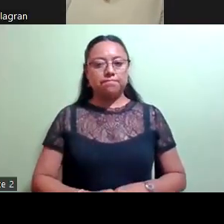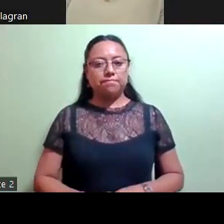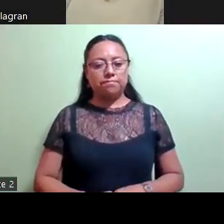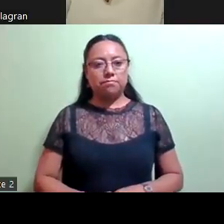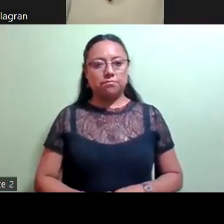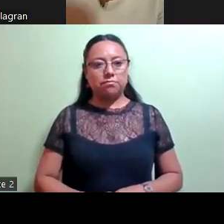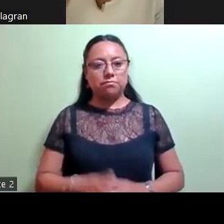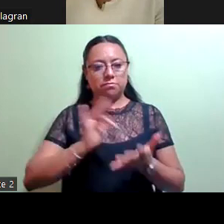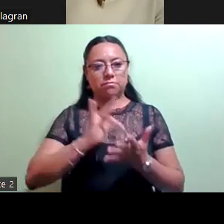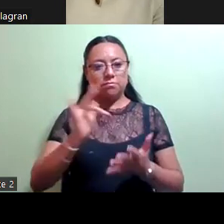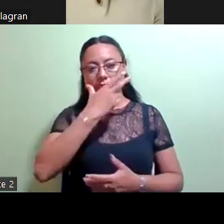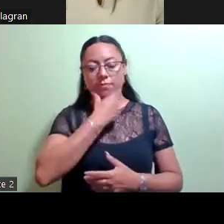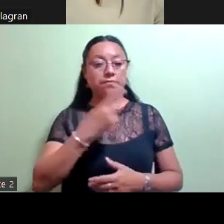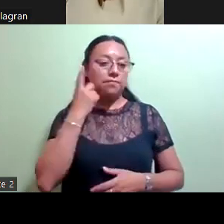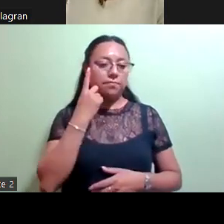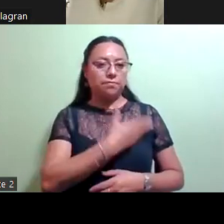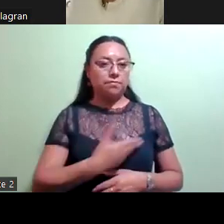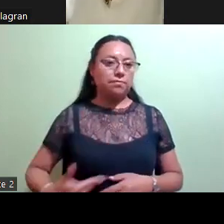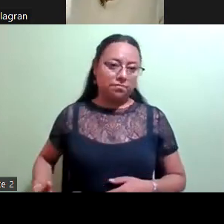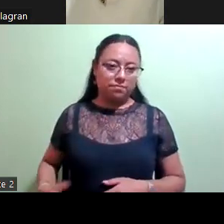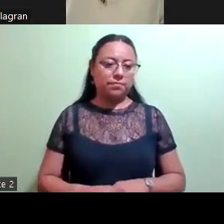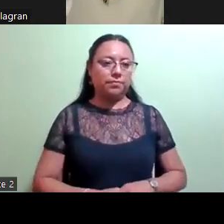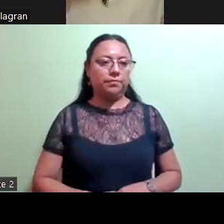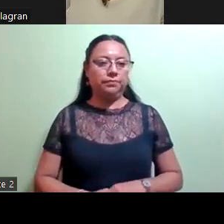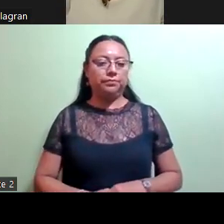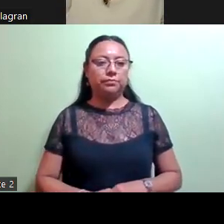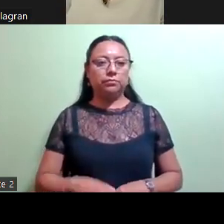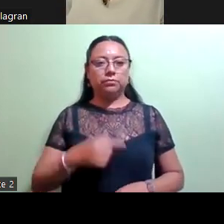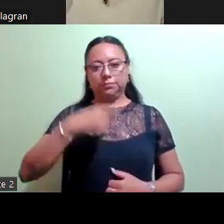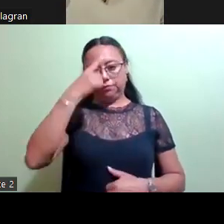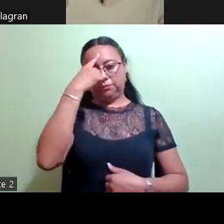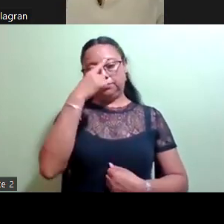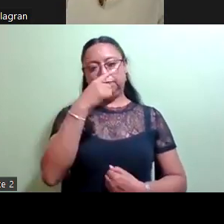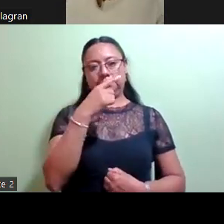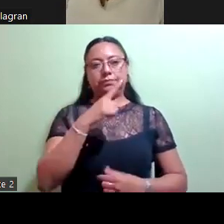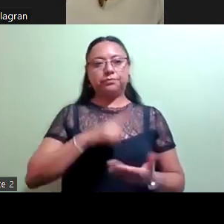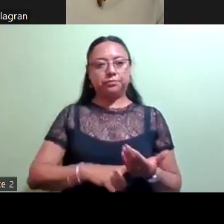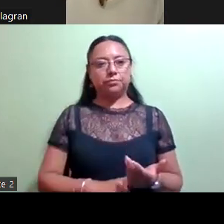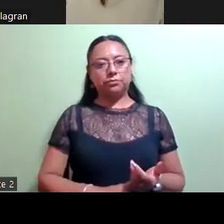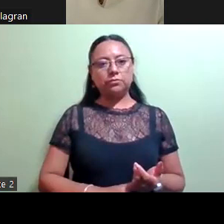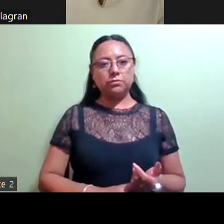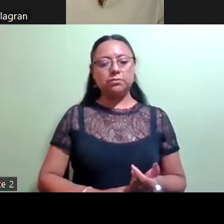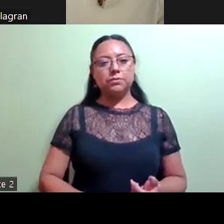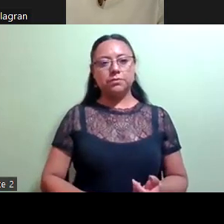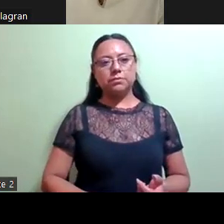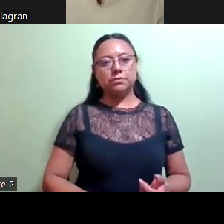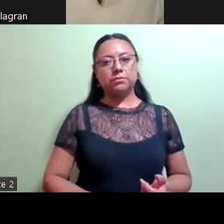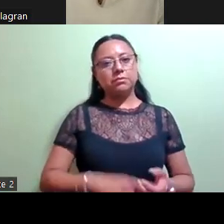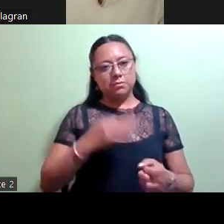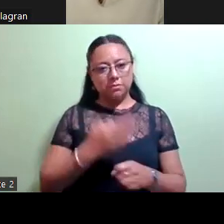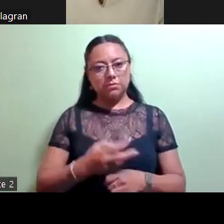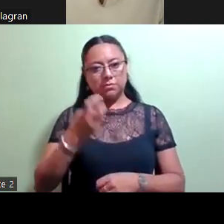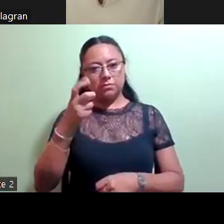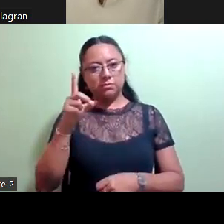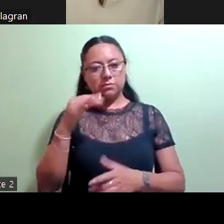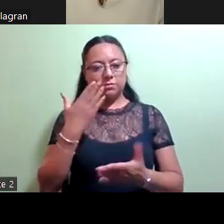Sí, gracias, diputado presidente. Me parece que es correcto retirar el